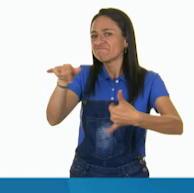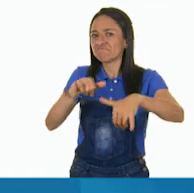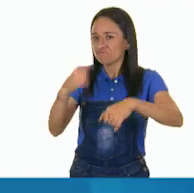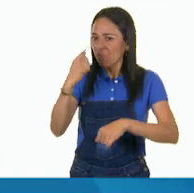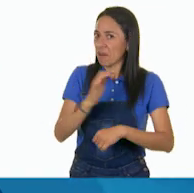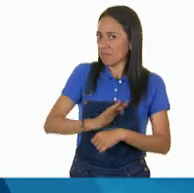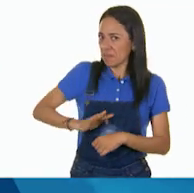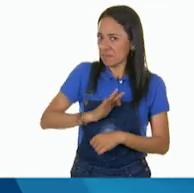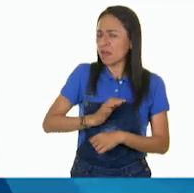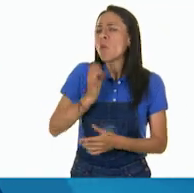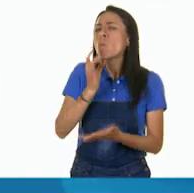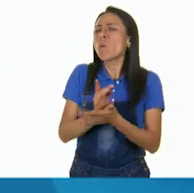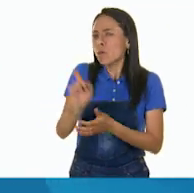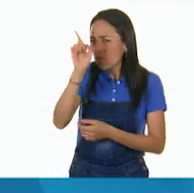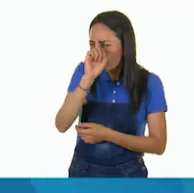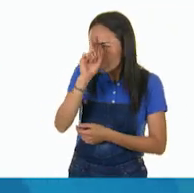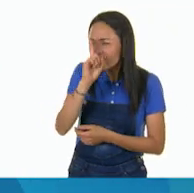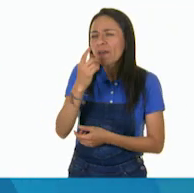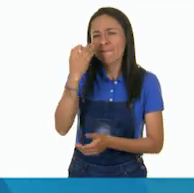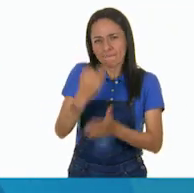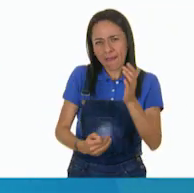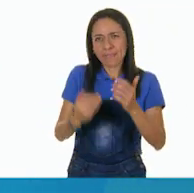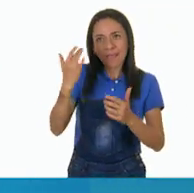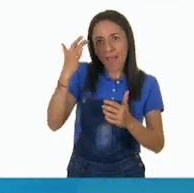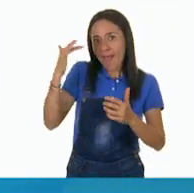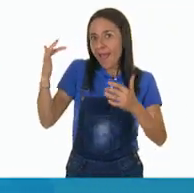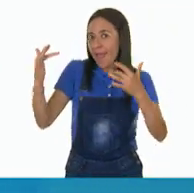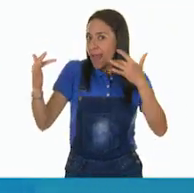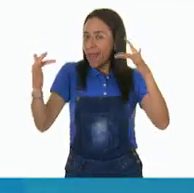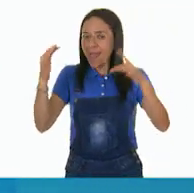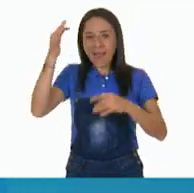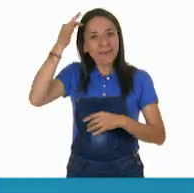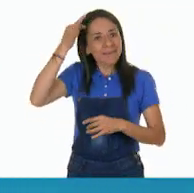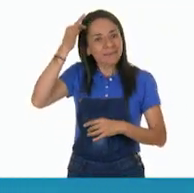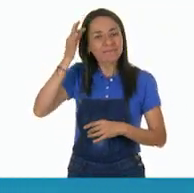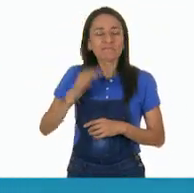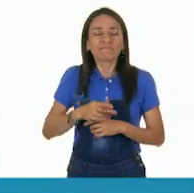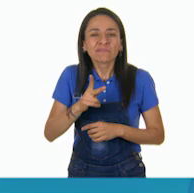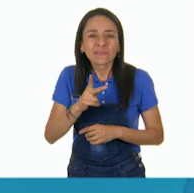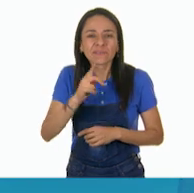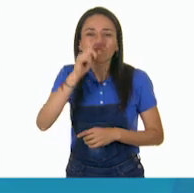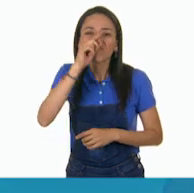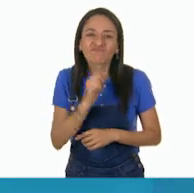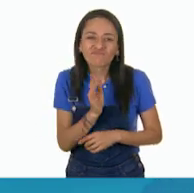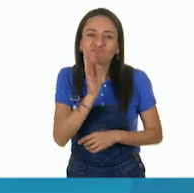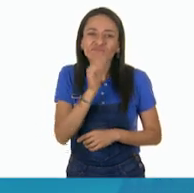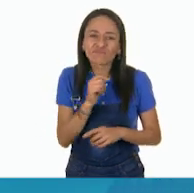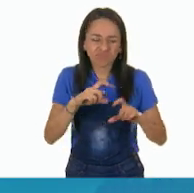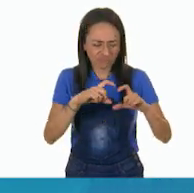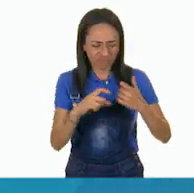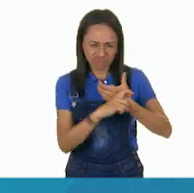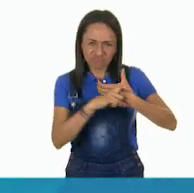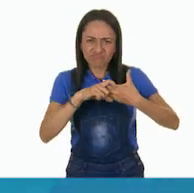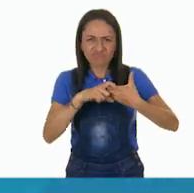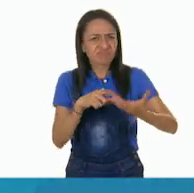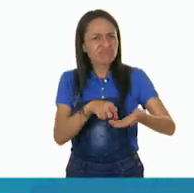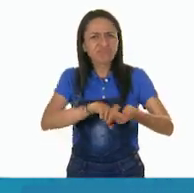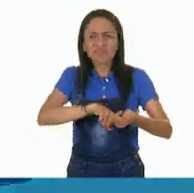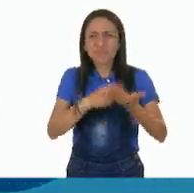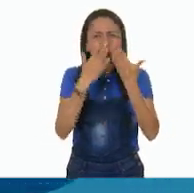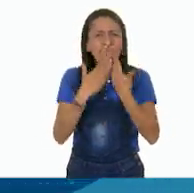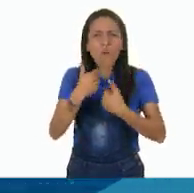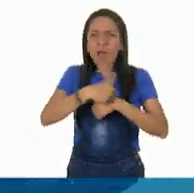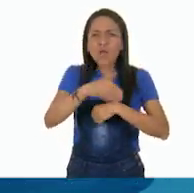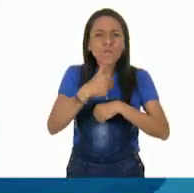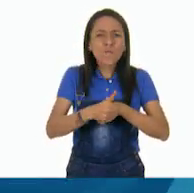el cabello bueno eso no se va a poder porque en la etiqueta de este gel no hay ningún teléfono de atención al consumidor